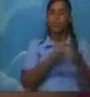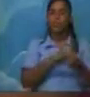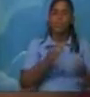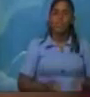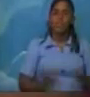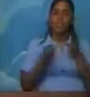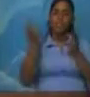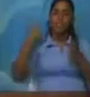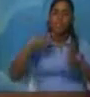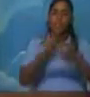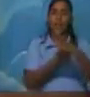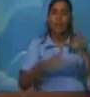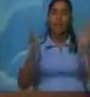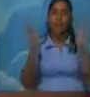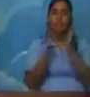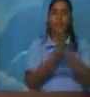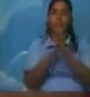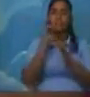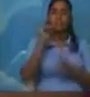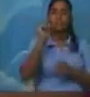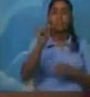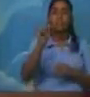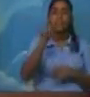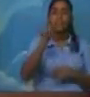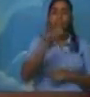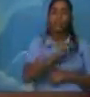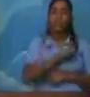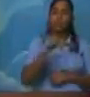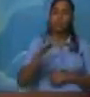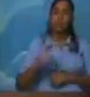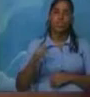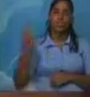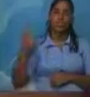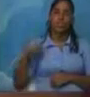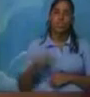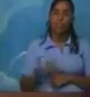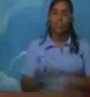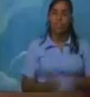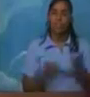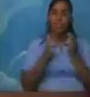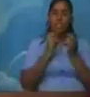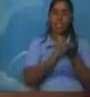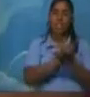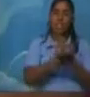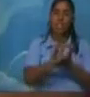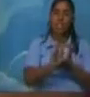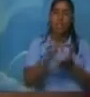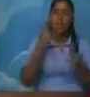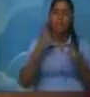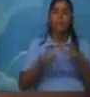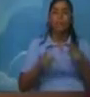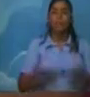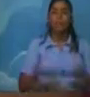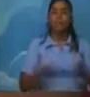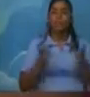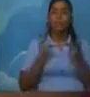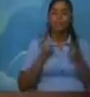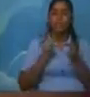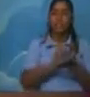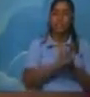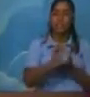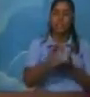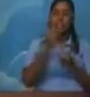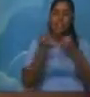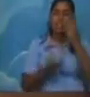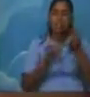tendrá al Espíritu Santo y y y en su interior tendrá vida eterna pero vida eterna y en